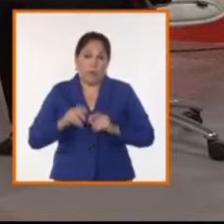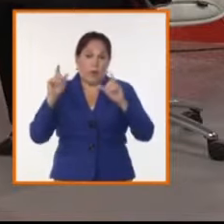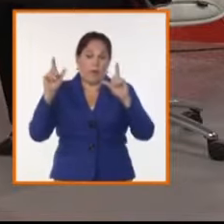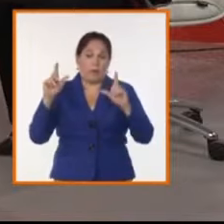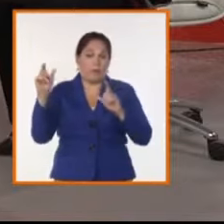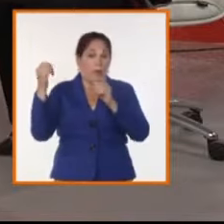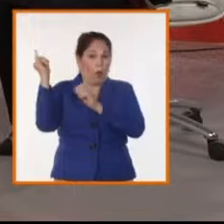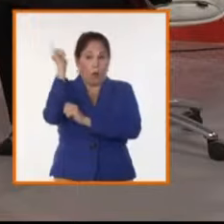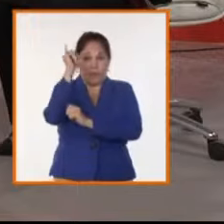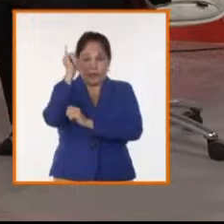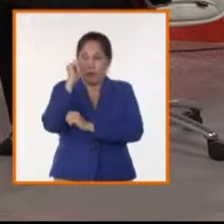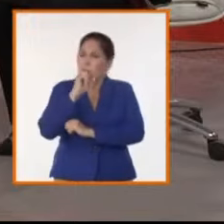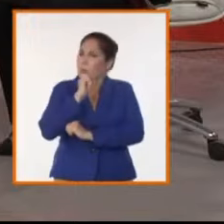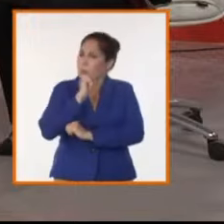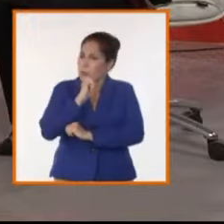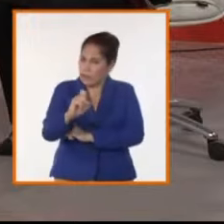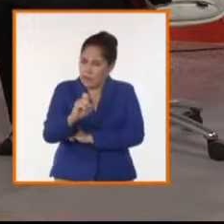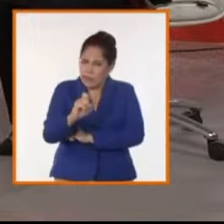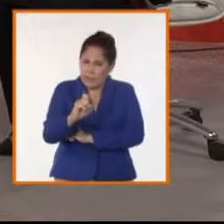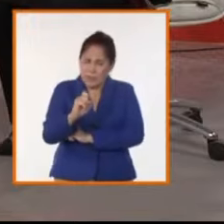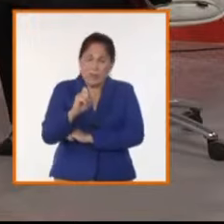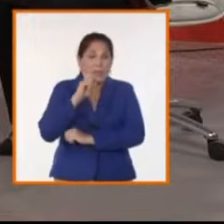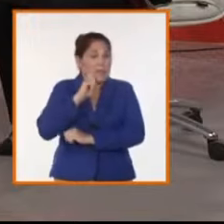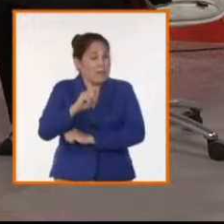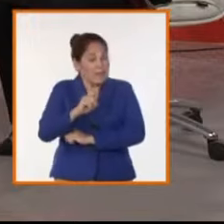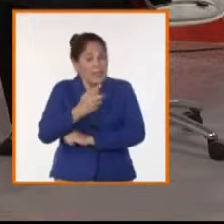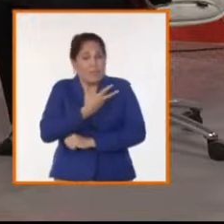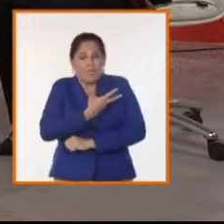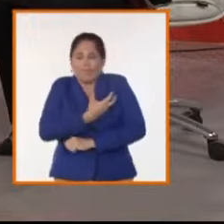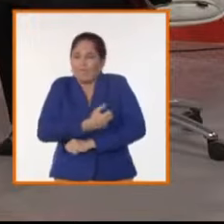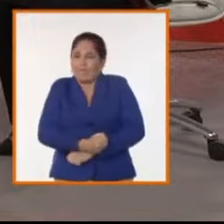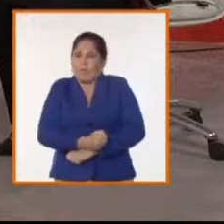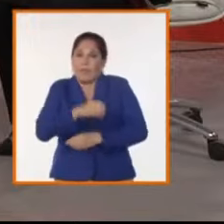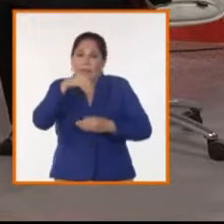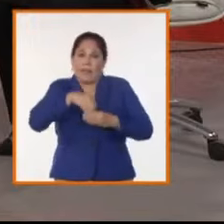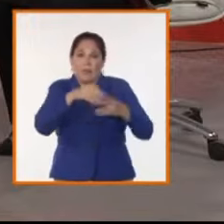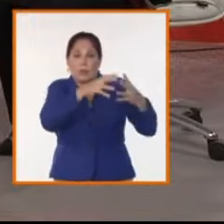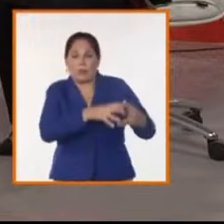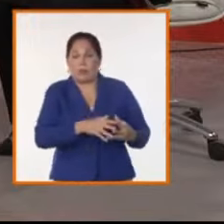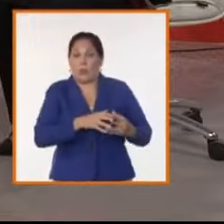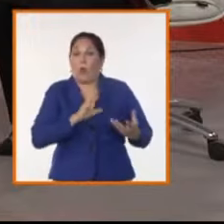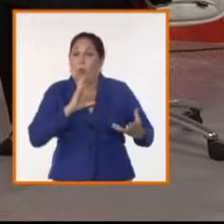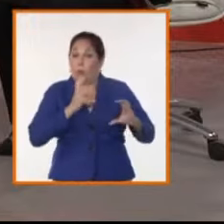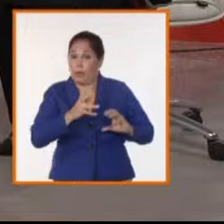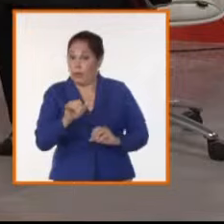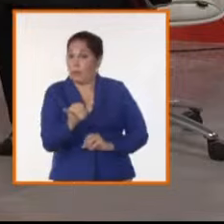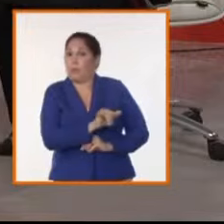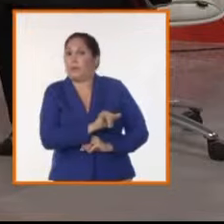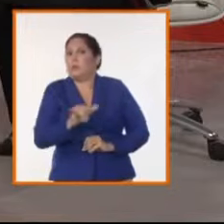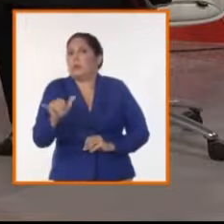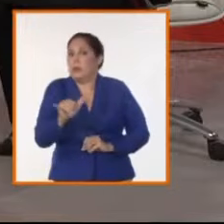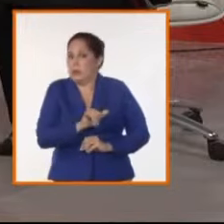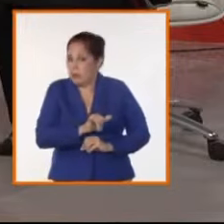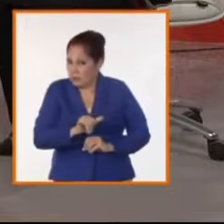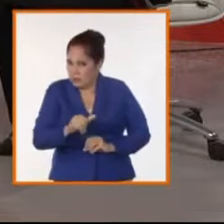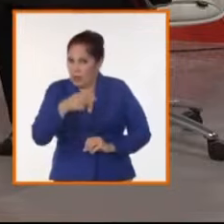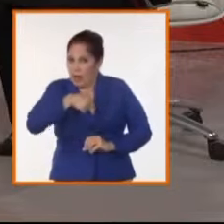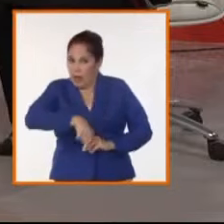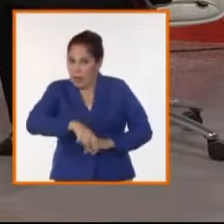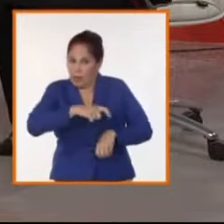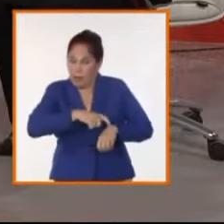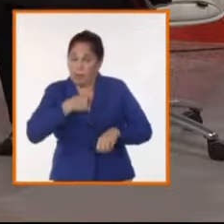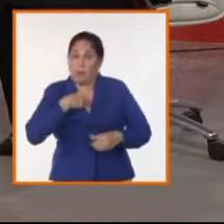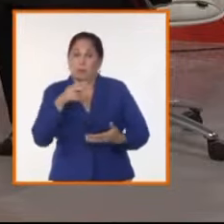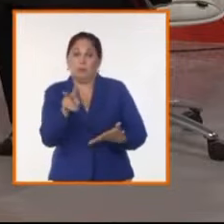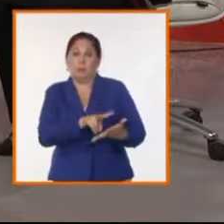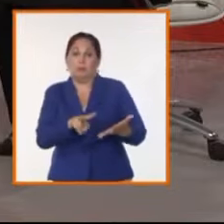y es inexplicable y ha puesto en una situación muy complicada también en Estados Unidos que parece ir hasta las últimas Porque ahora mismo estaba leyendo